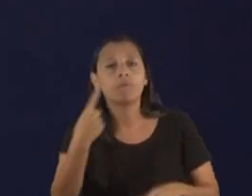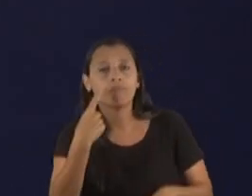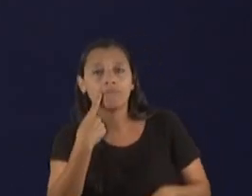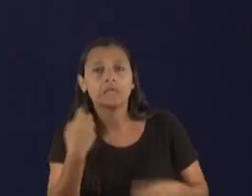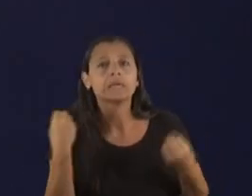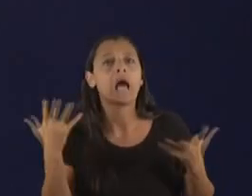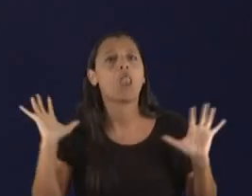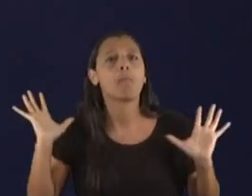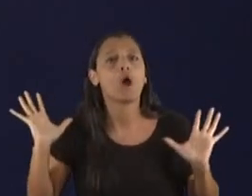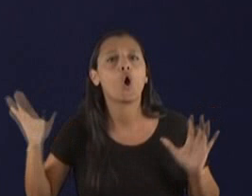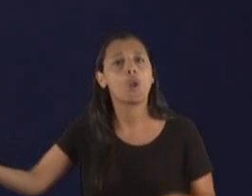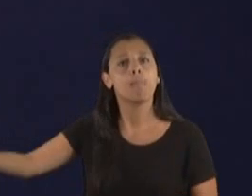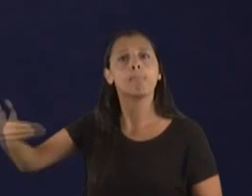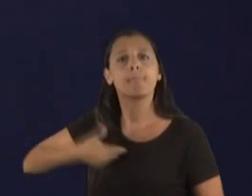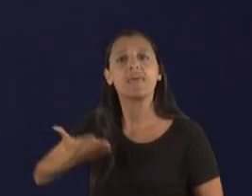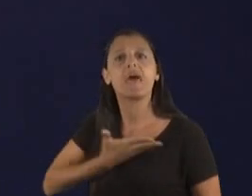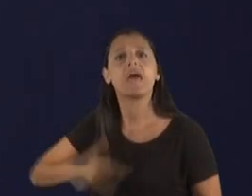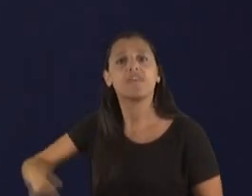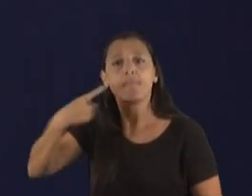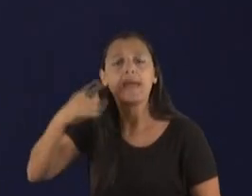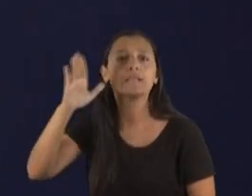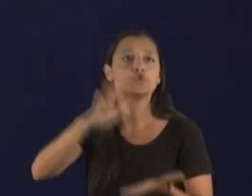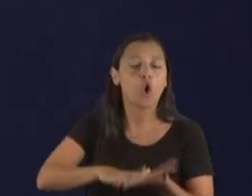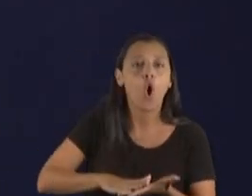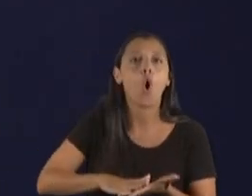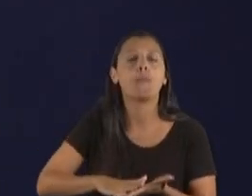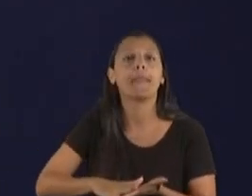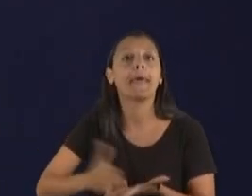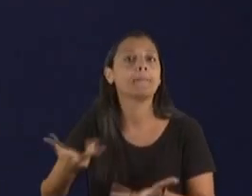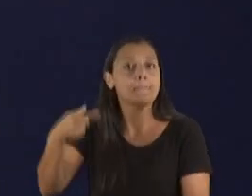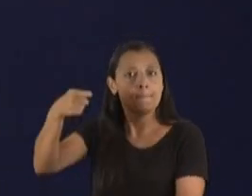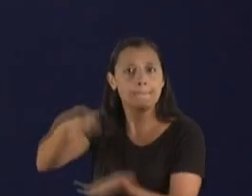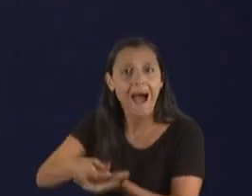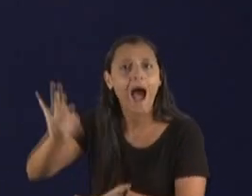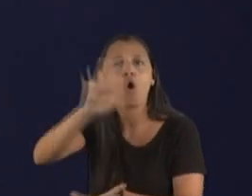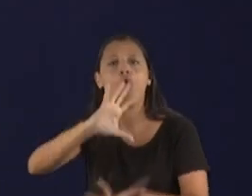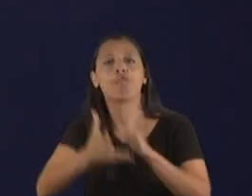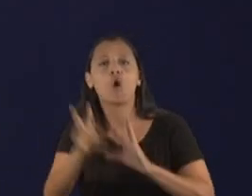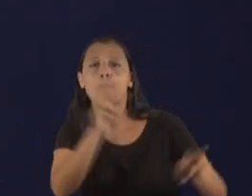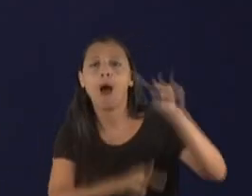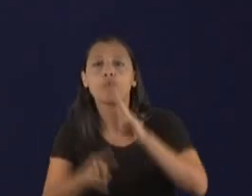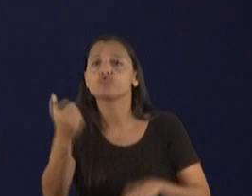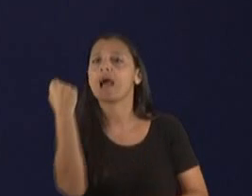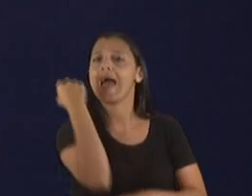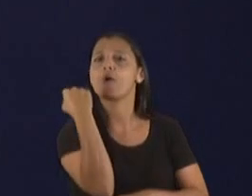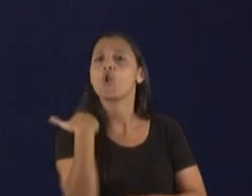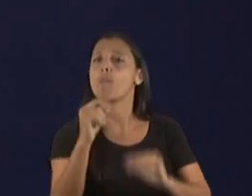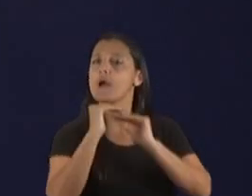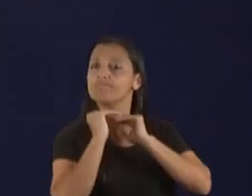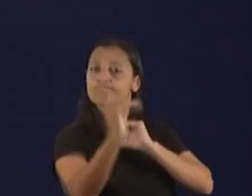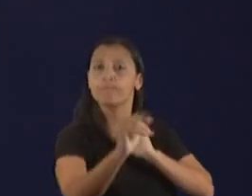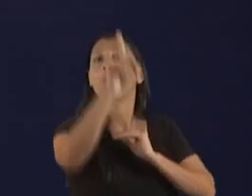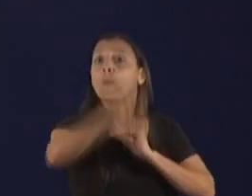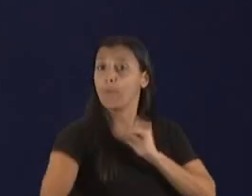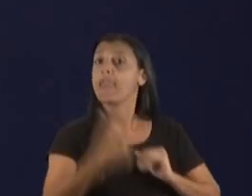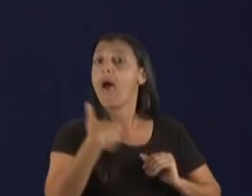llegar a pedir el fondo en materia de metas y en materia de lo que se debe hacer para estabilizar la economía argentina y, por supuesto, salir adelante y